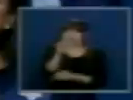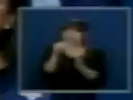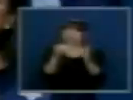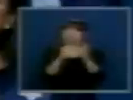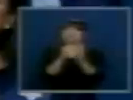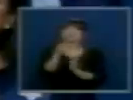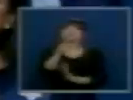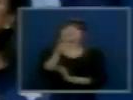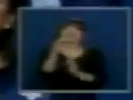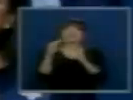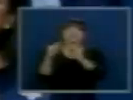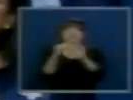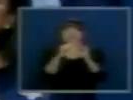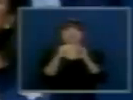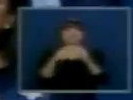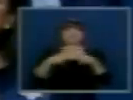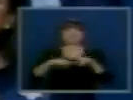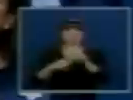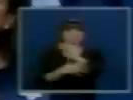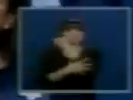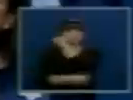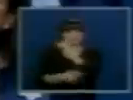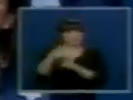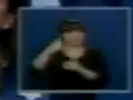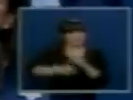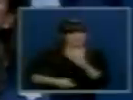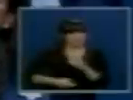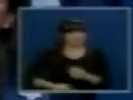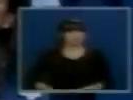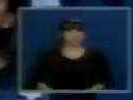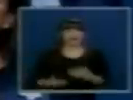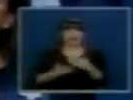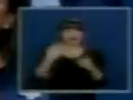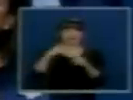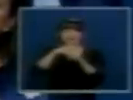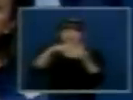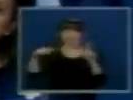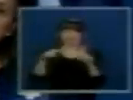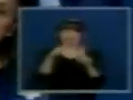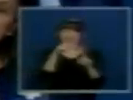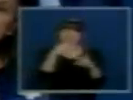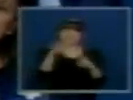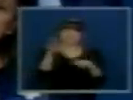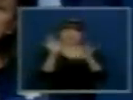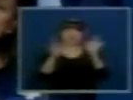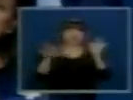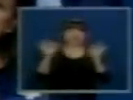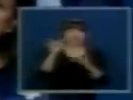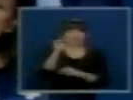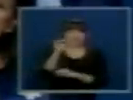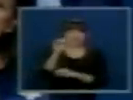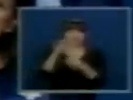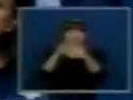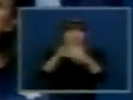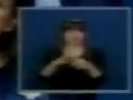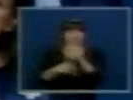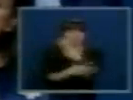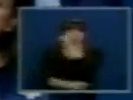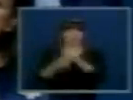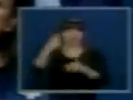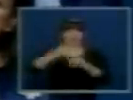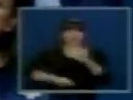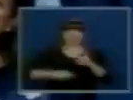88.500 hogares viven en la miseria extrema. Casi la mitad de quienes han sido identificados por el IMAS en pobreza extrema